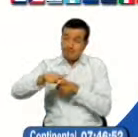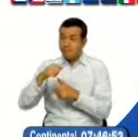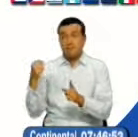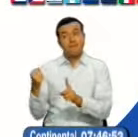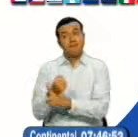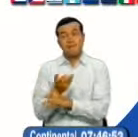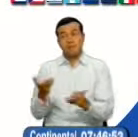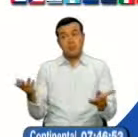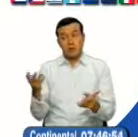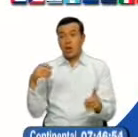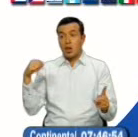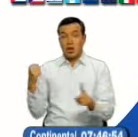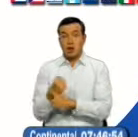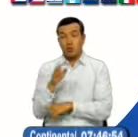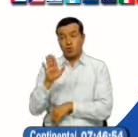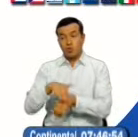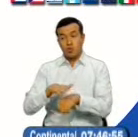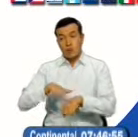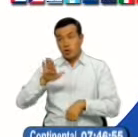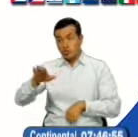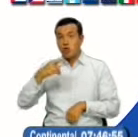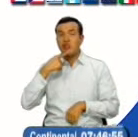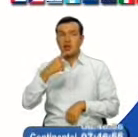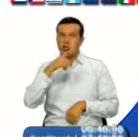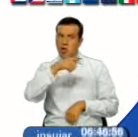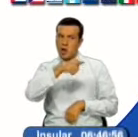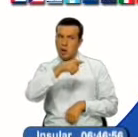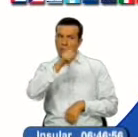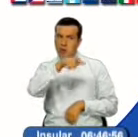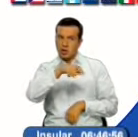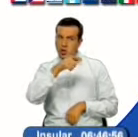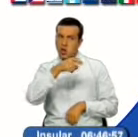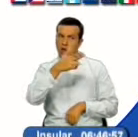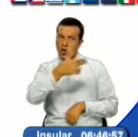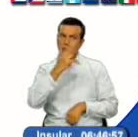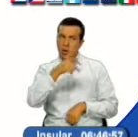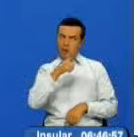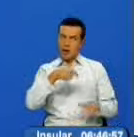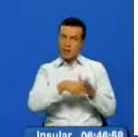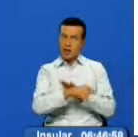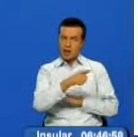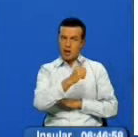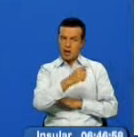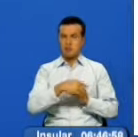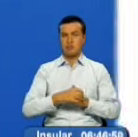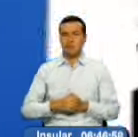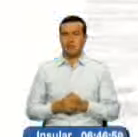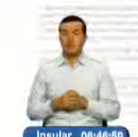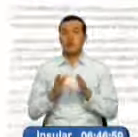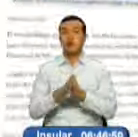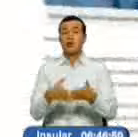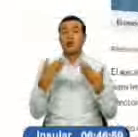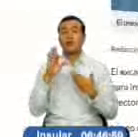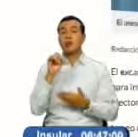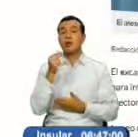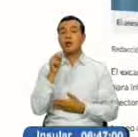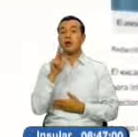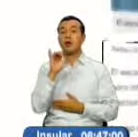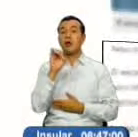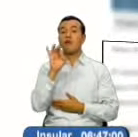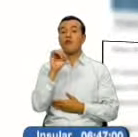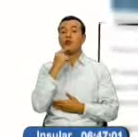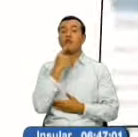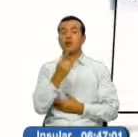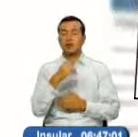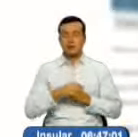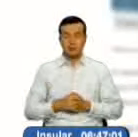aparte de la provocación de parte suya, amenazó de muerte a la persona que usted estaba provocando. Además, diario El Telégrafo informó sobre este